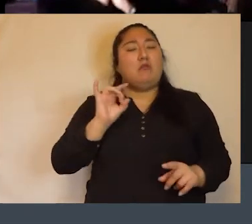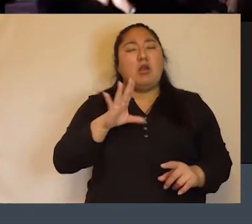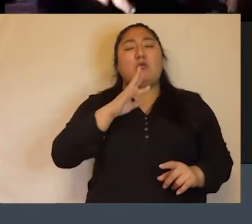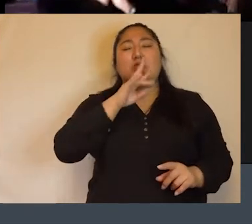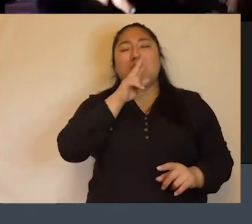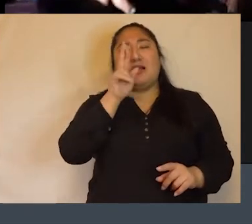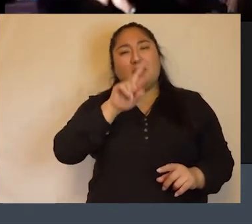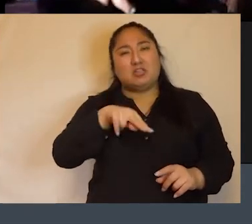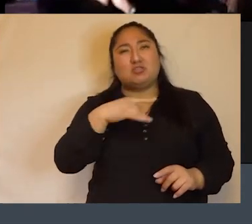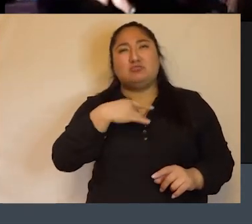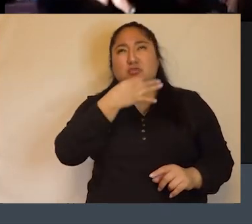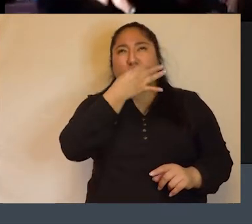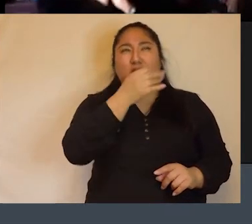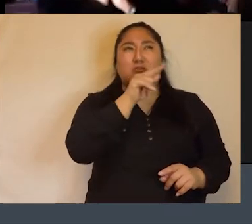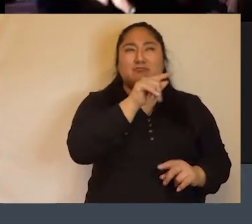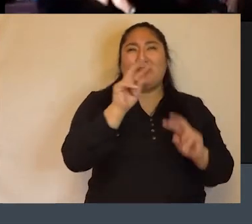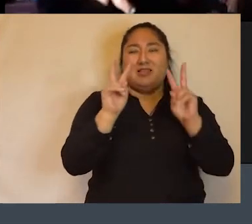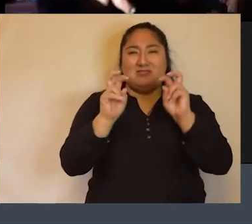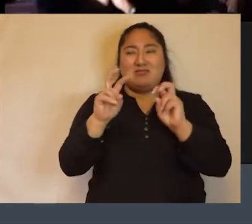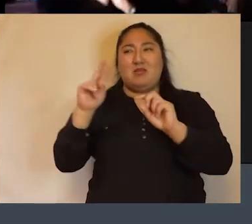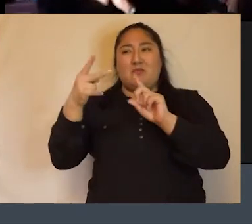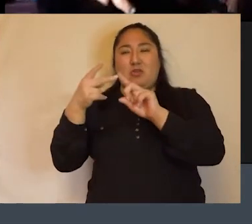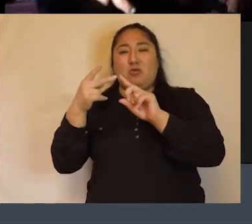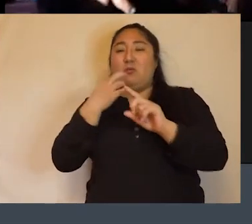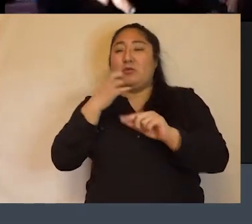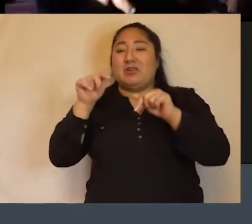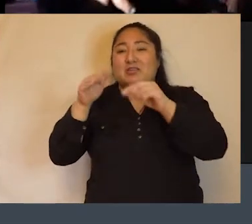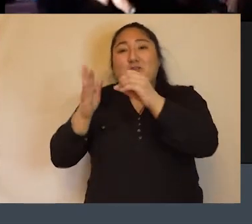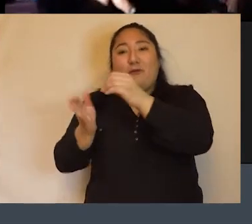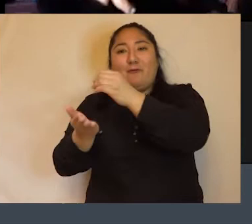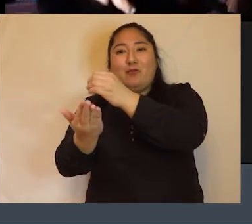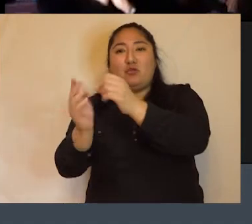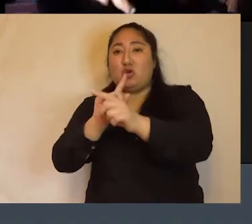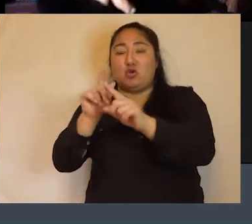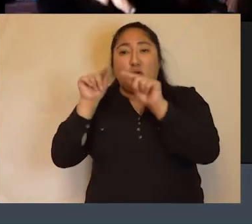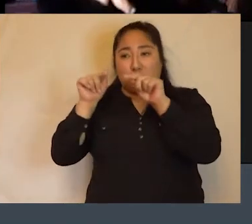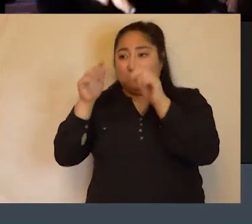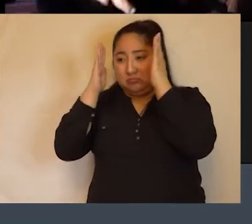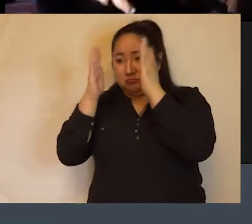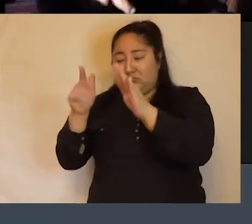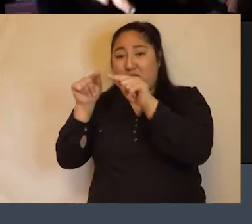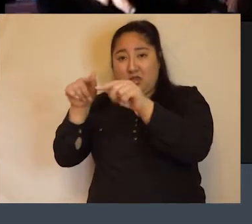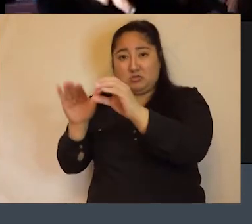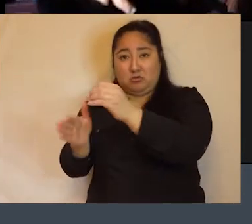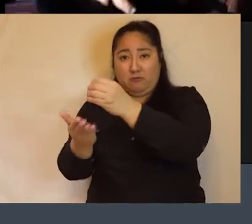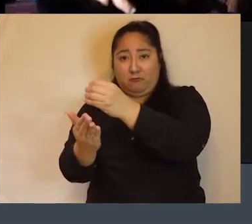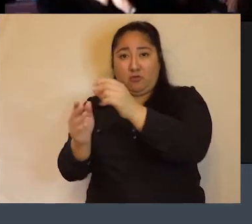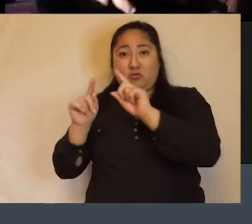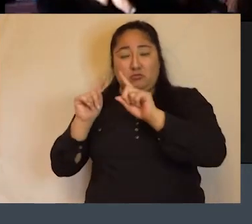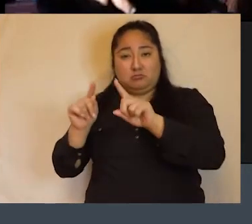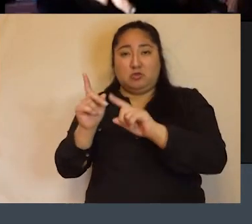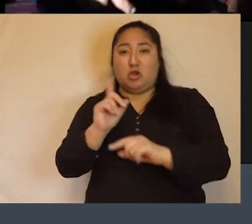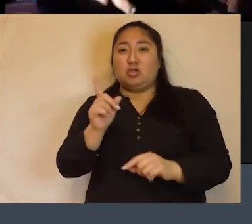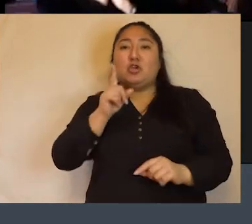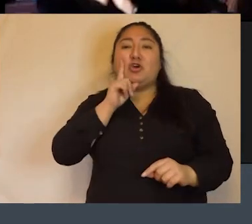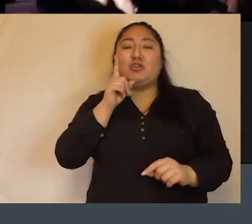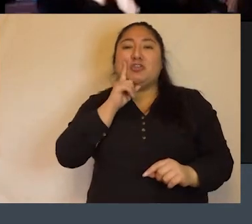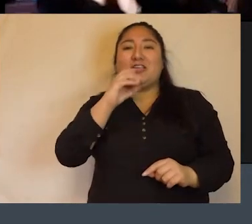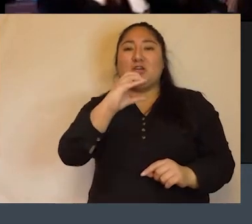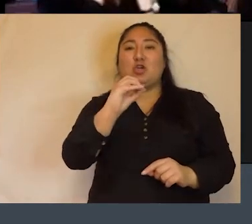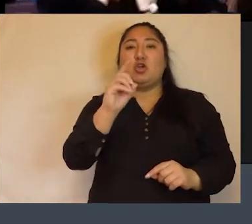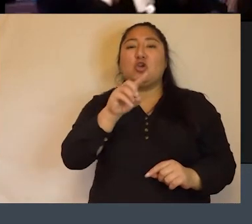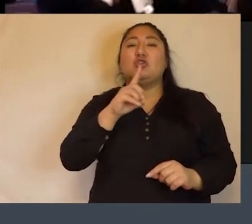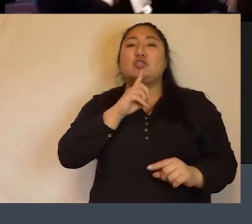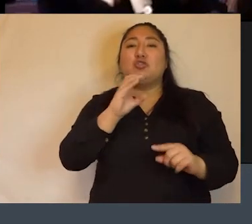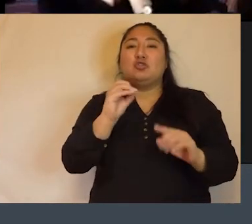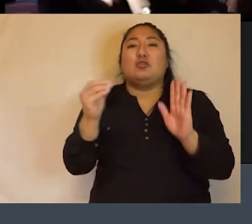única razón por la que estoy diciendo el tema de la cuenta 2 es porque estos fondos, no otros, solamente estos, no van a tener